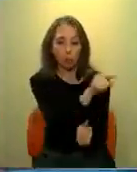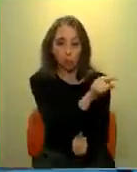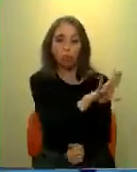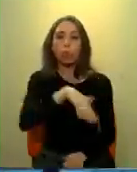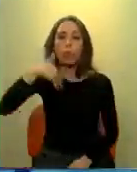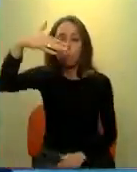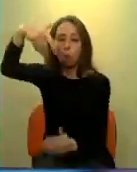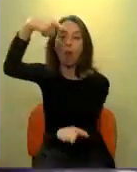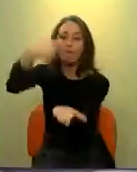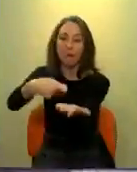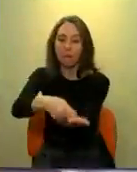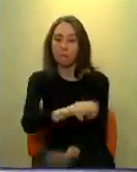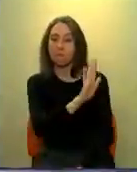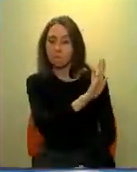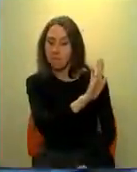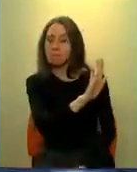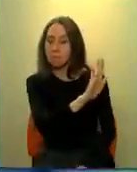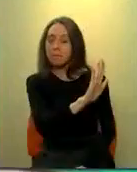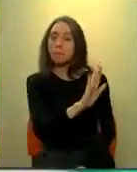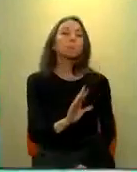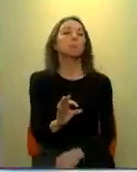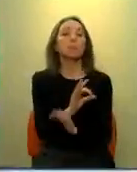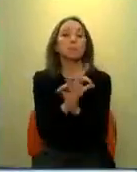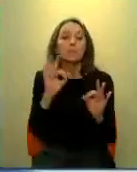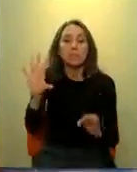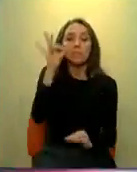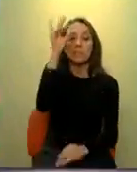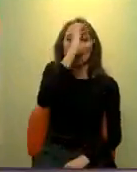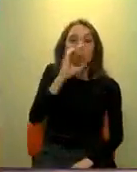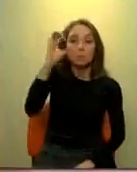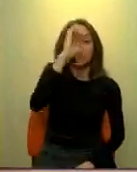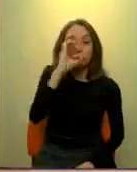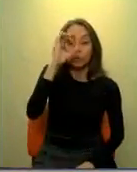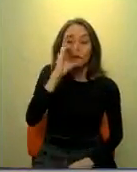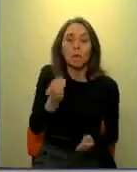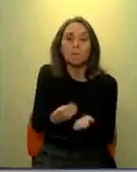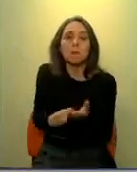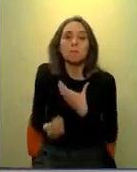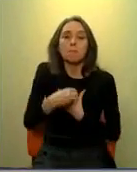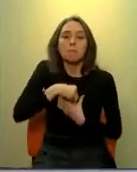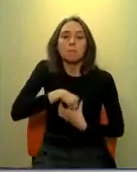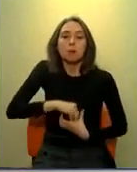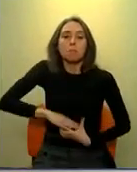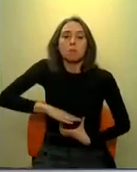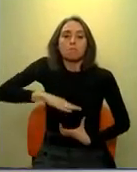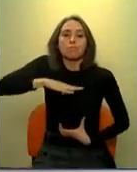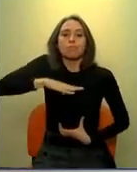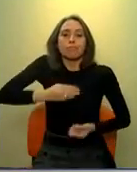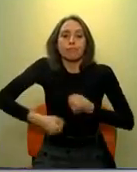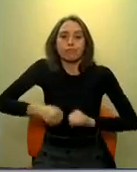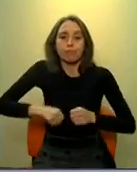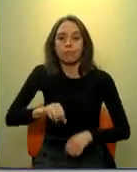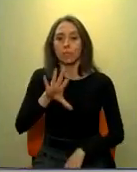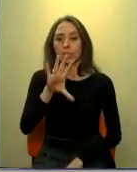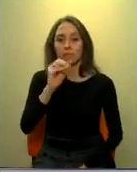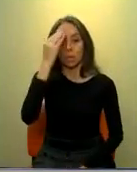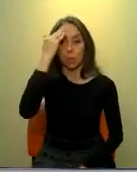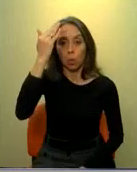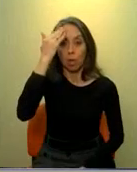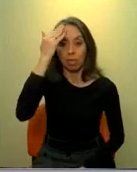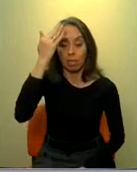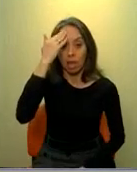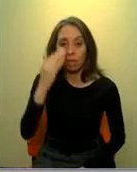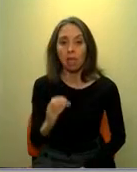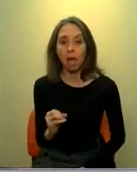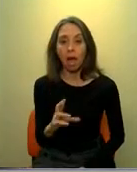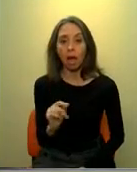Espérate nomás. Sin resultados en la búsqueda, la tensión aumenta, porque ya son 50 días desde que